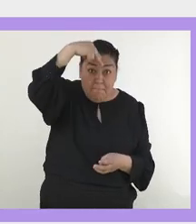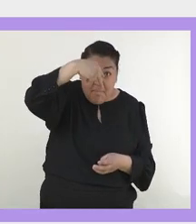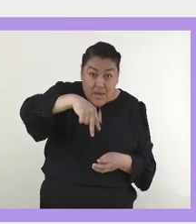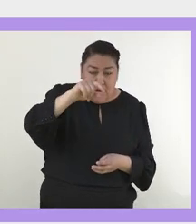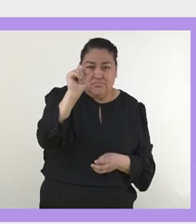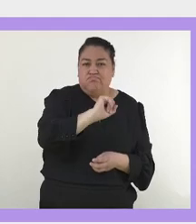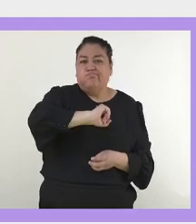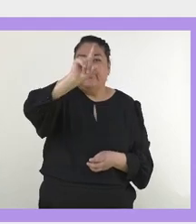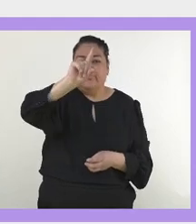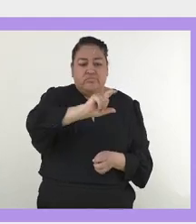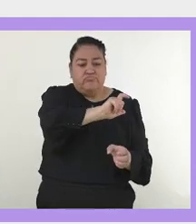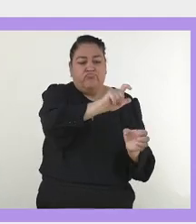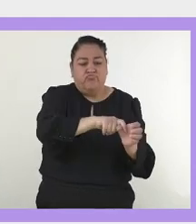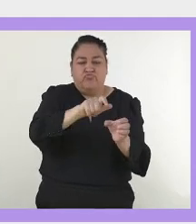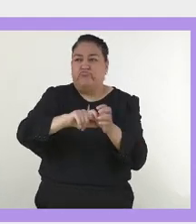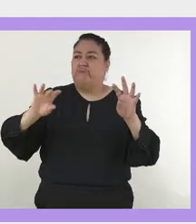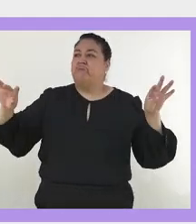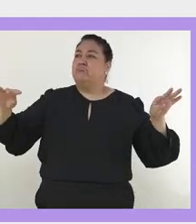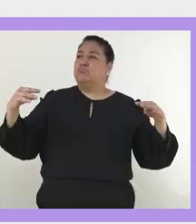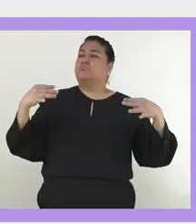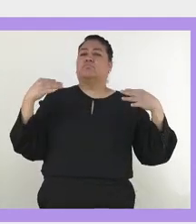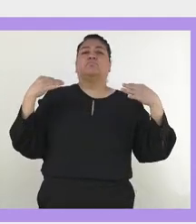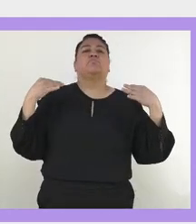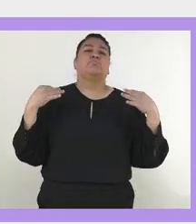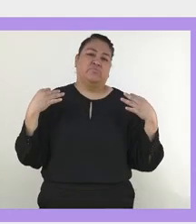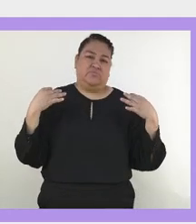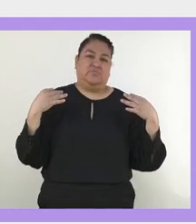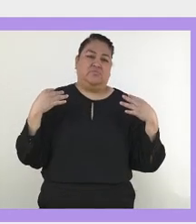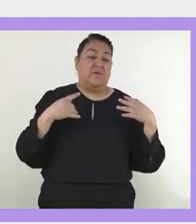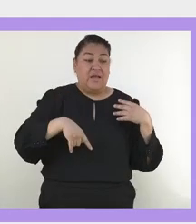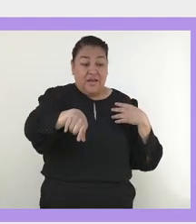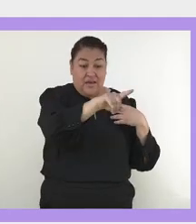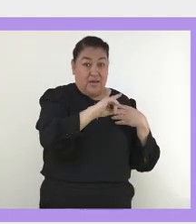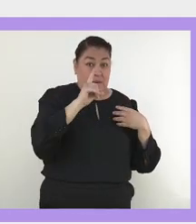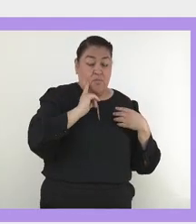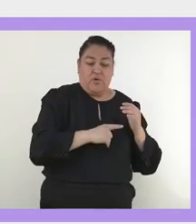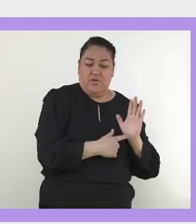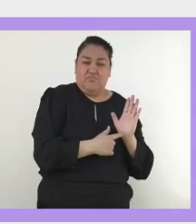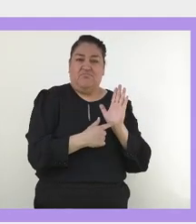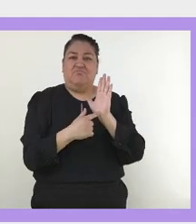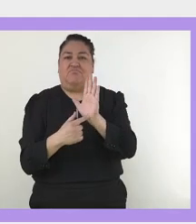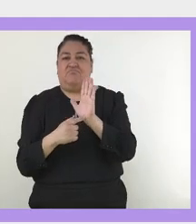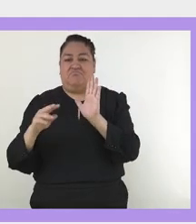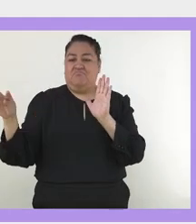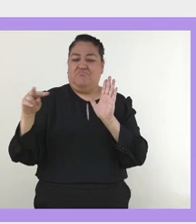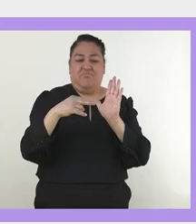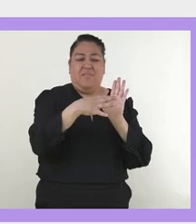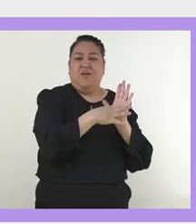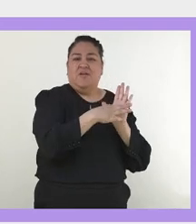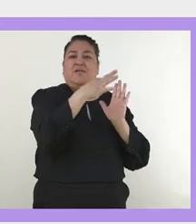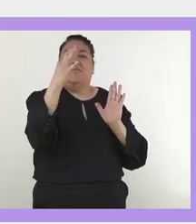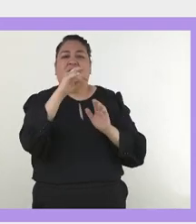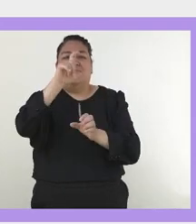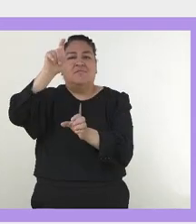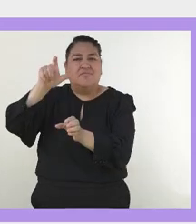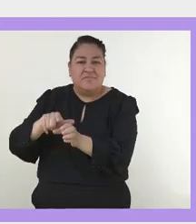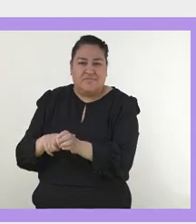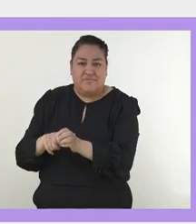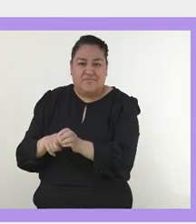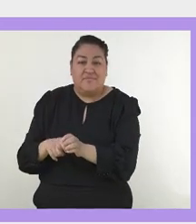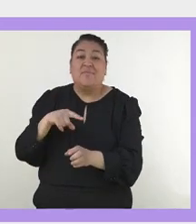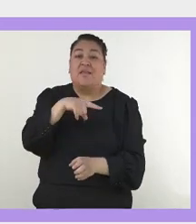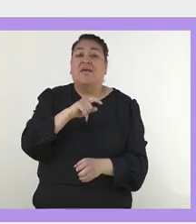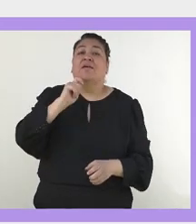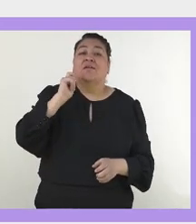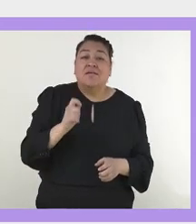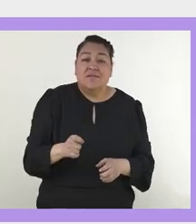espacio para darse a conocer y que van a ser vistas por este equipo de cuerpos técnicos y que a su vez los cuerpos técnicos